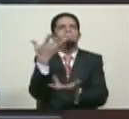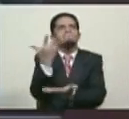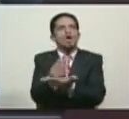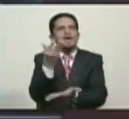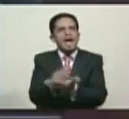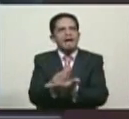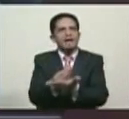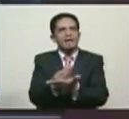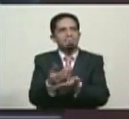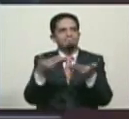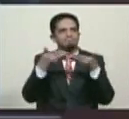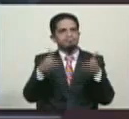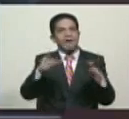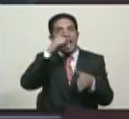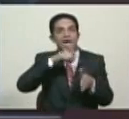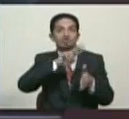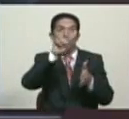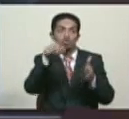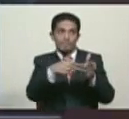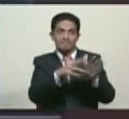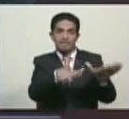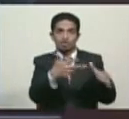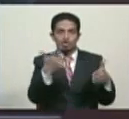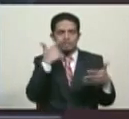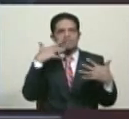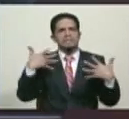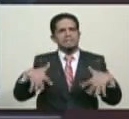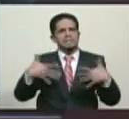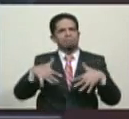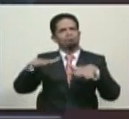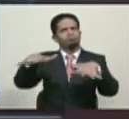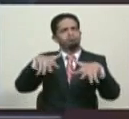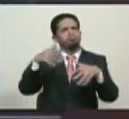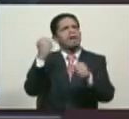en el año 2018. Sin lugar a duda, dos